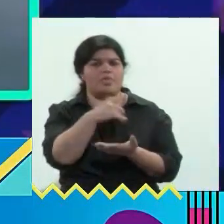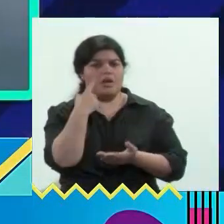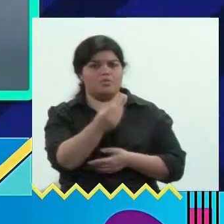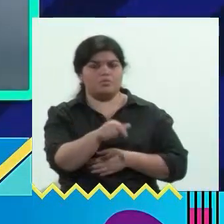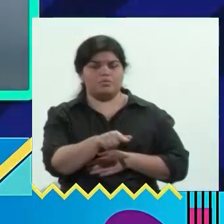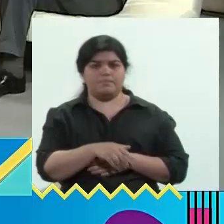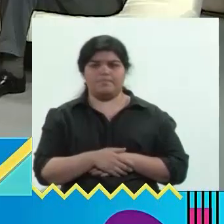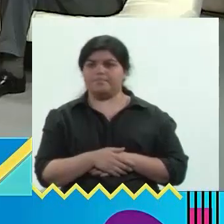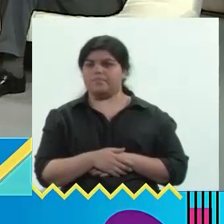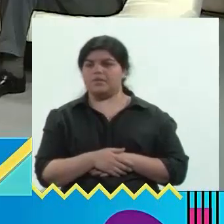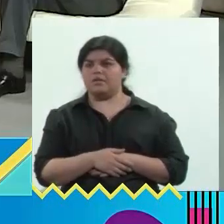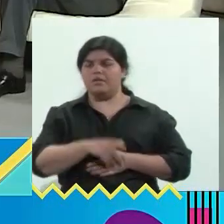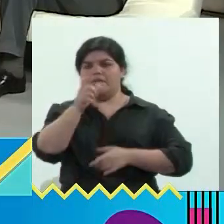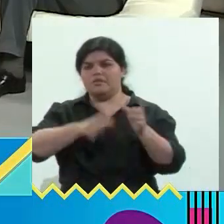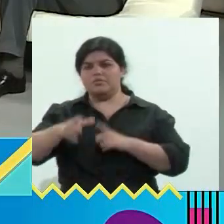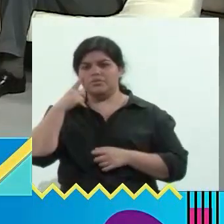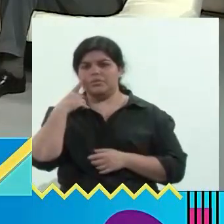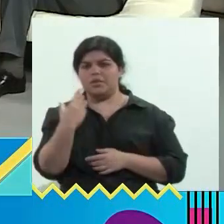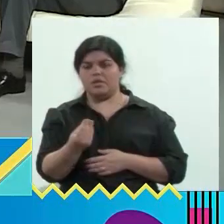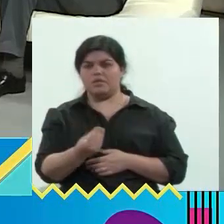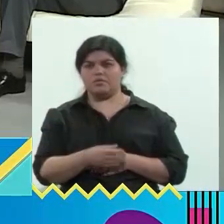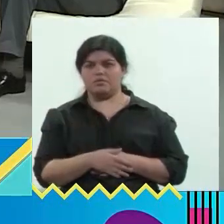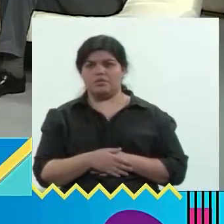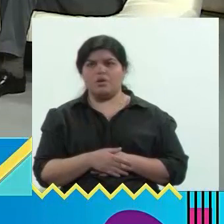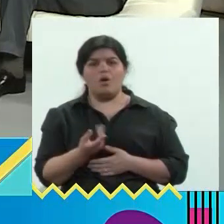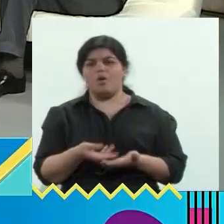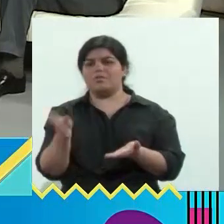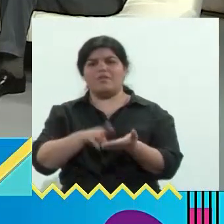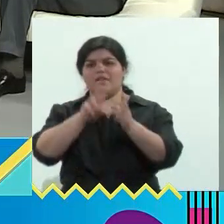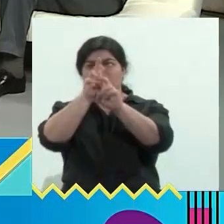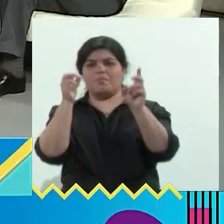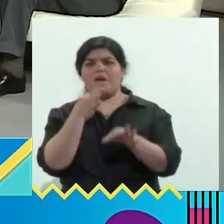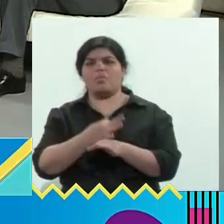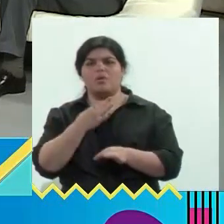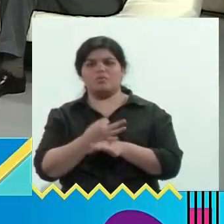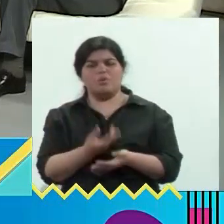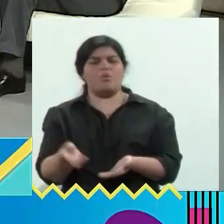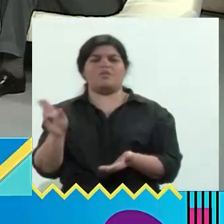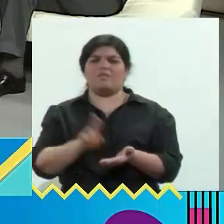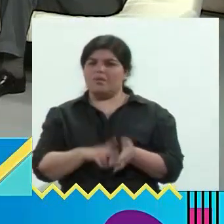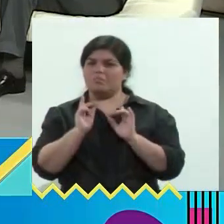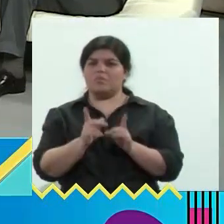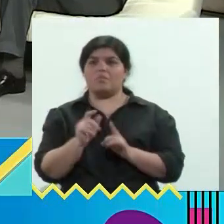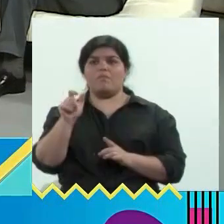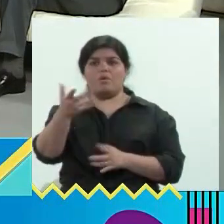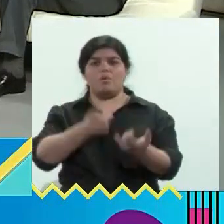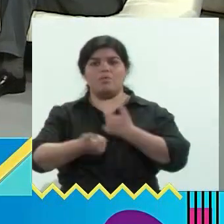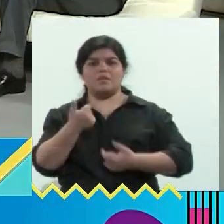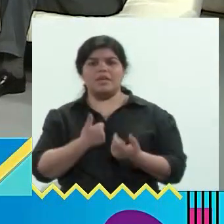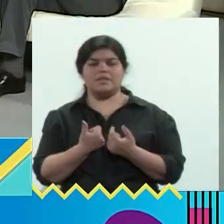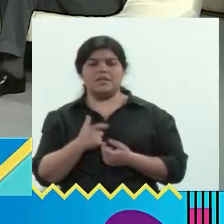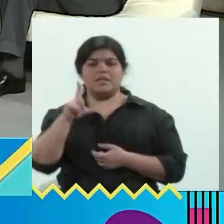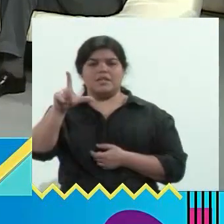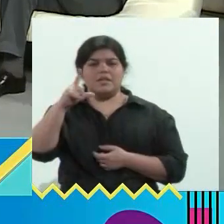Bien, y los ciudadanos, bueno, creo que volver otra vez al tema de la educación, ¿no? Pero fundamentalmente también vos, Héctor, hablabas de los líderes.